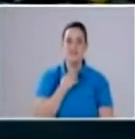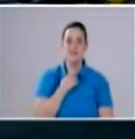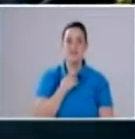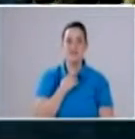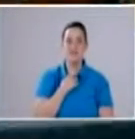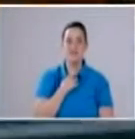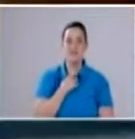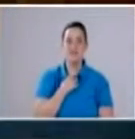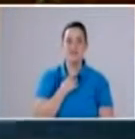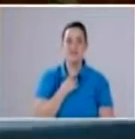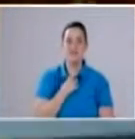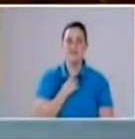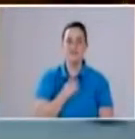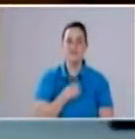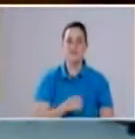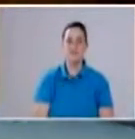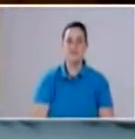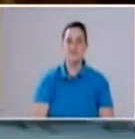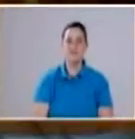¿verdad? Y él tenía su estilo.